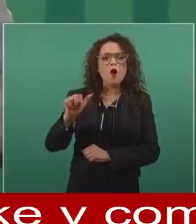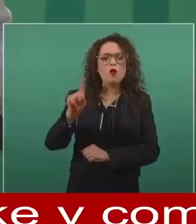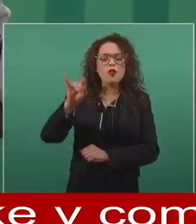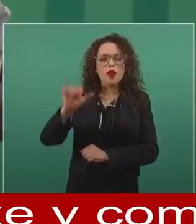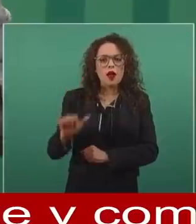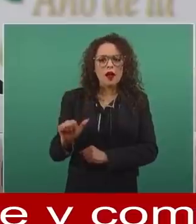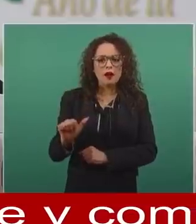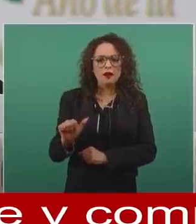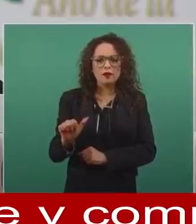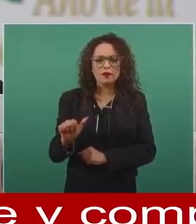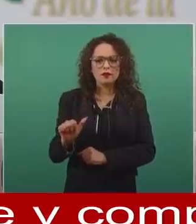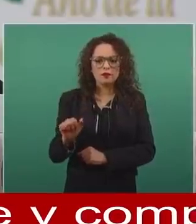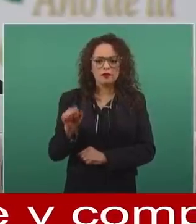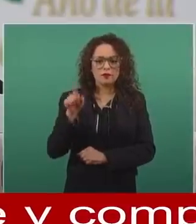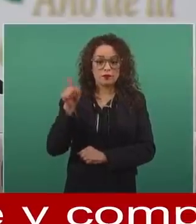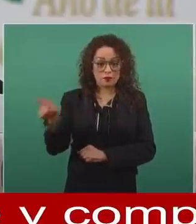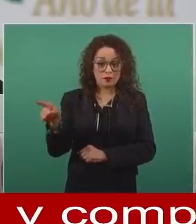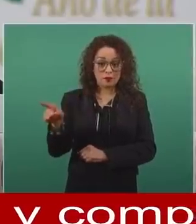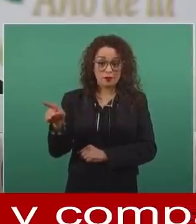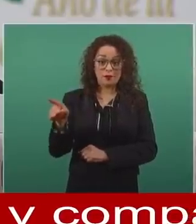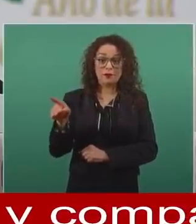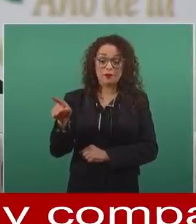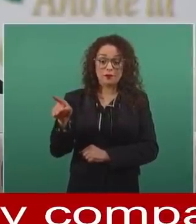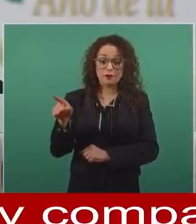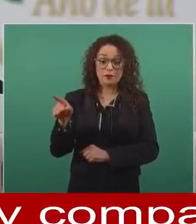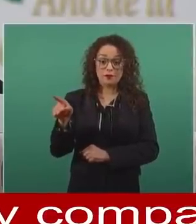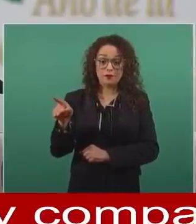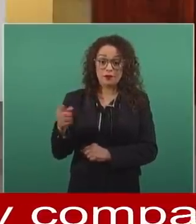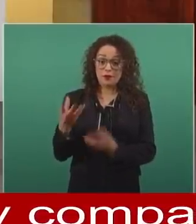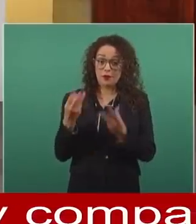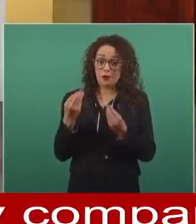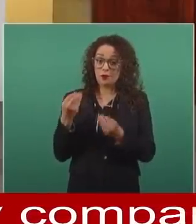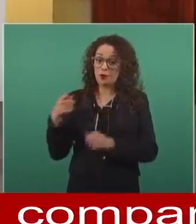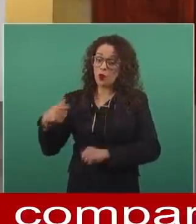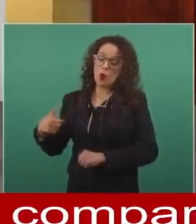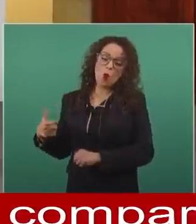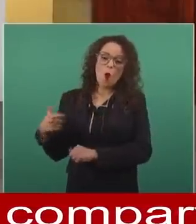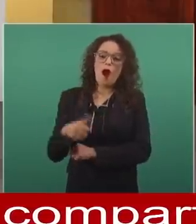Y el Reforma, y le metieron, ¿eh? Bastante.